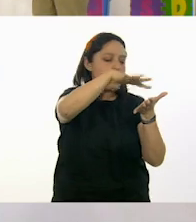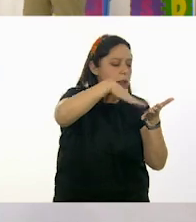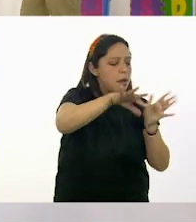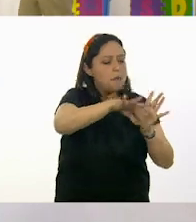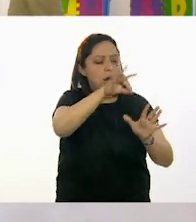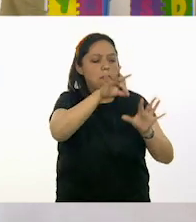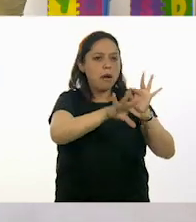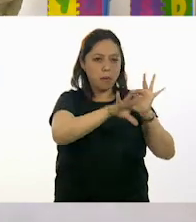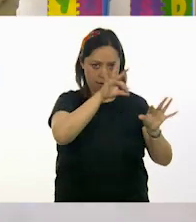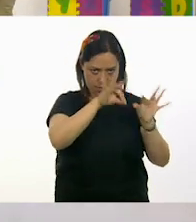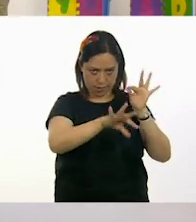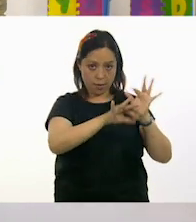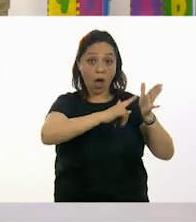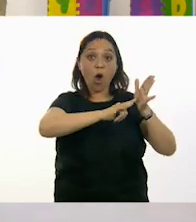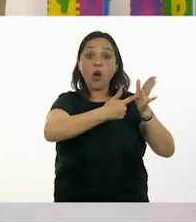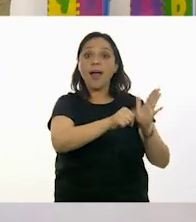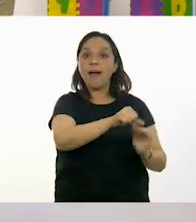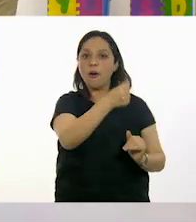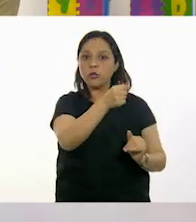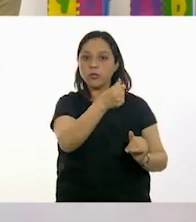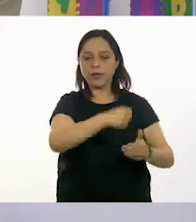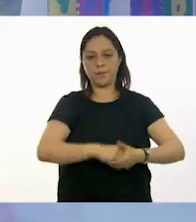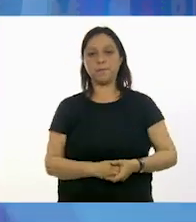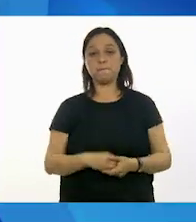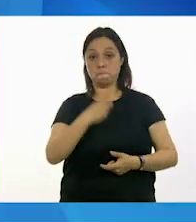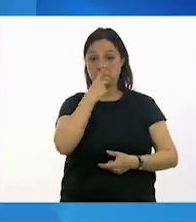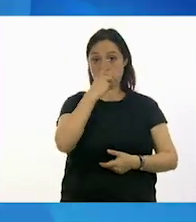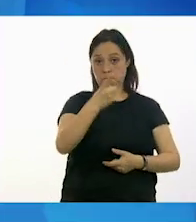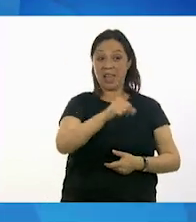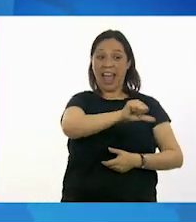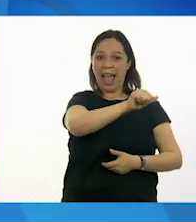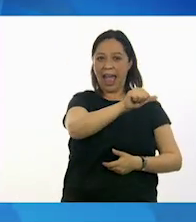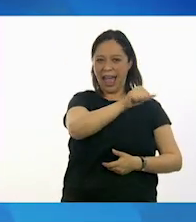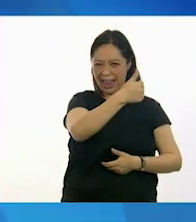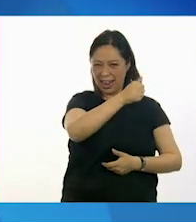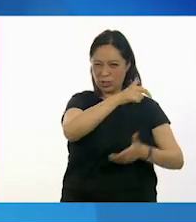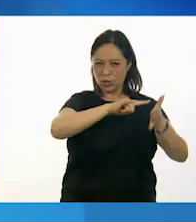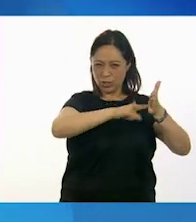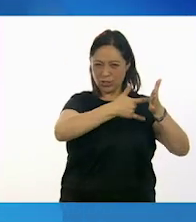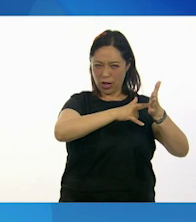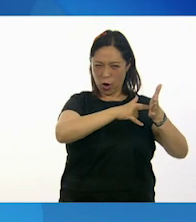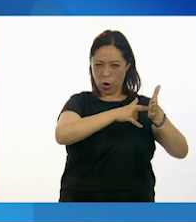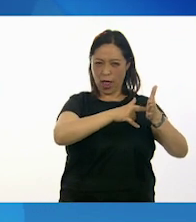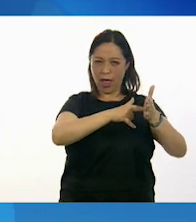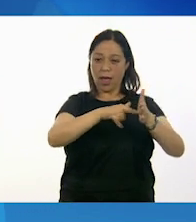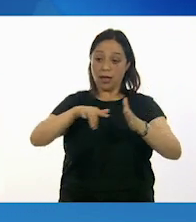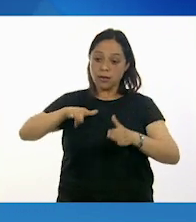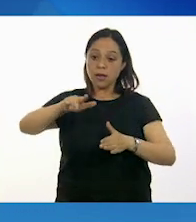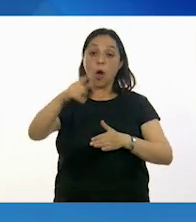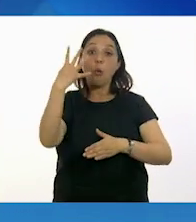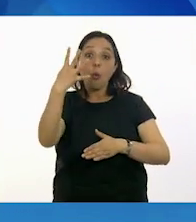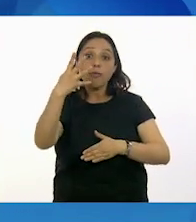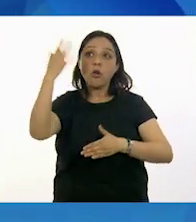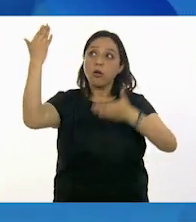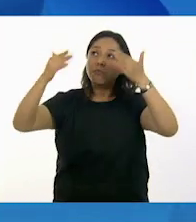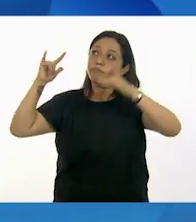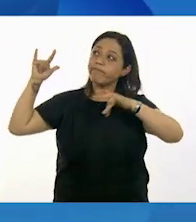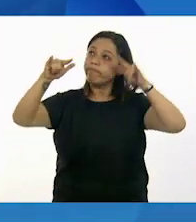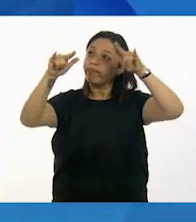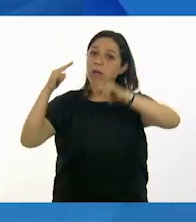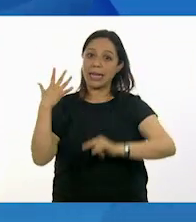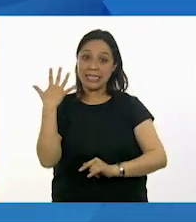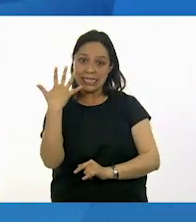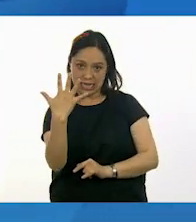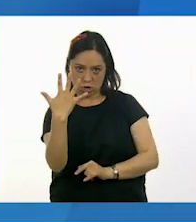vamos a leer el apartado de las 11 horas. Y aquí dice, a las 11 horas, en la pista 4, aterrizaron 5 aviones.